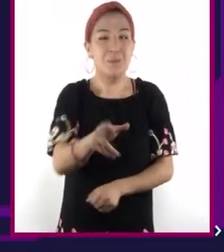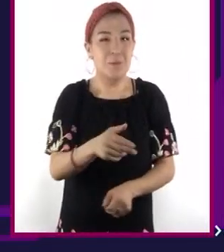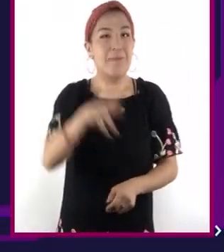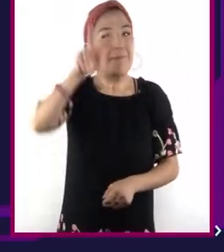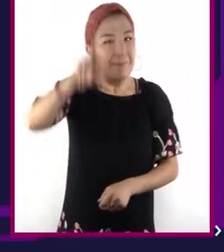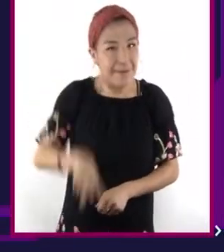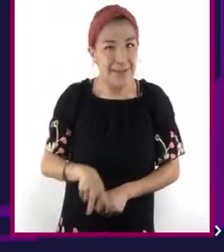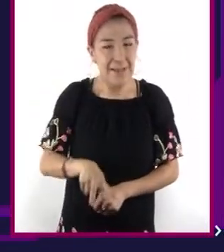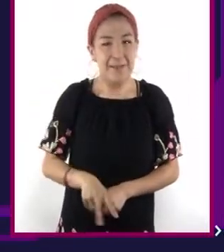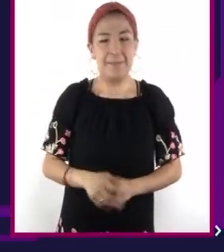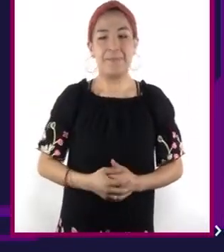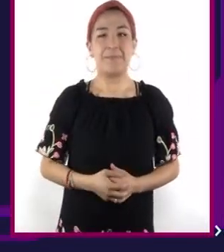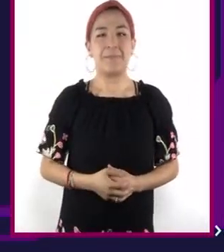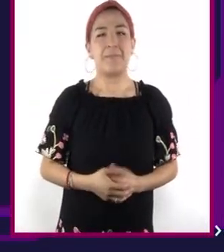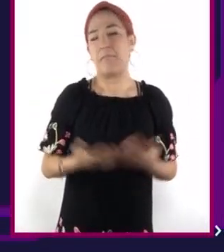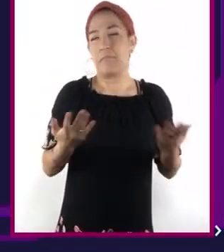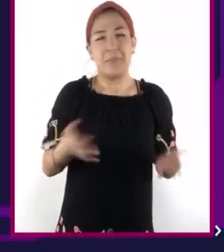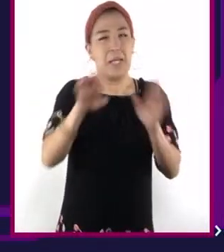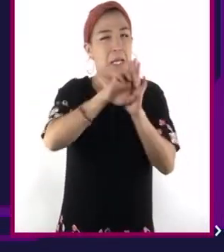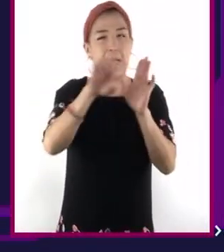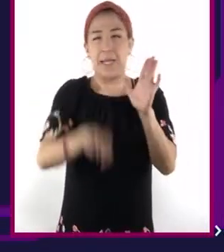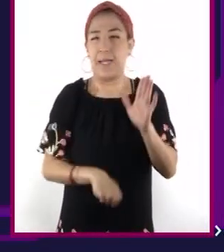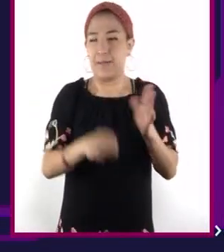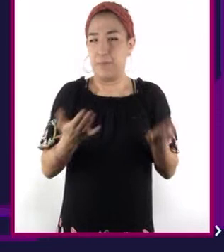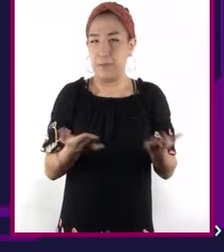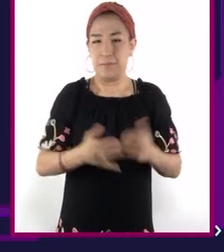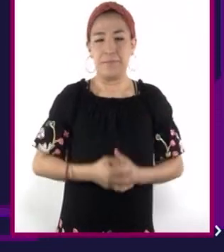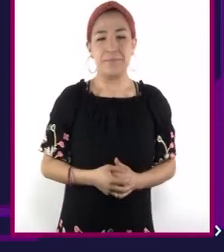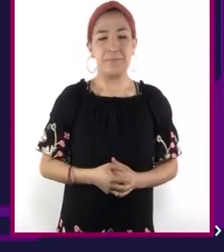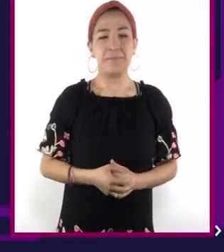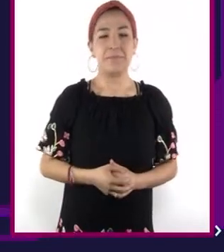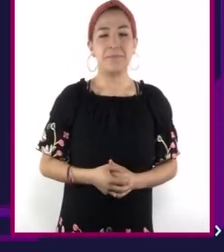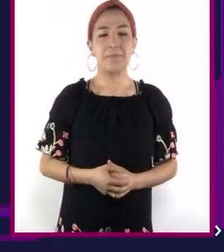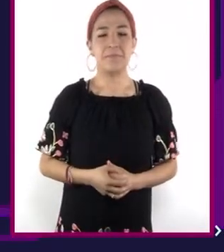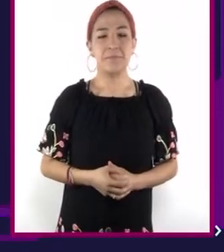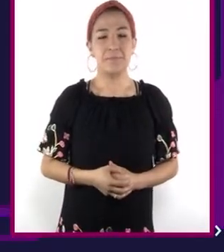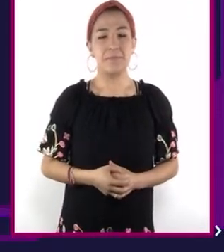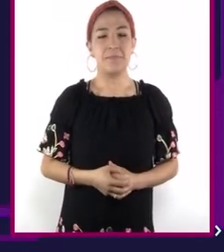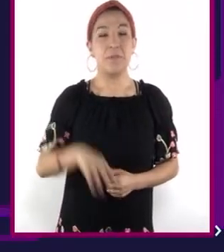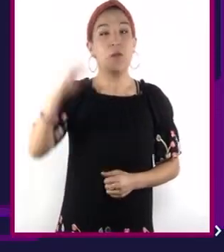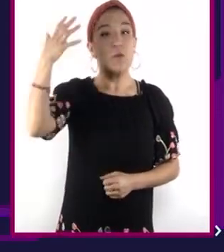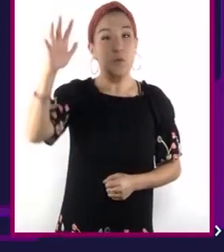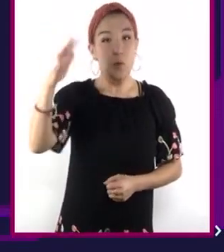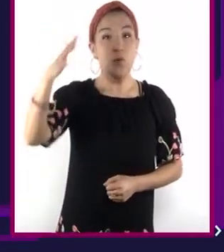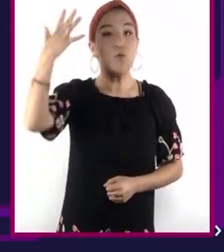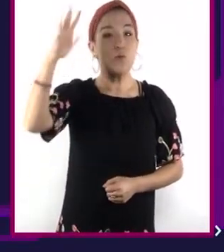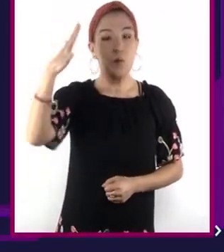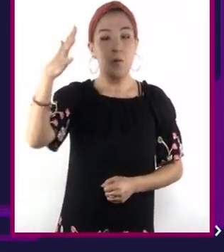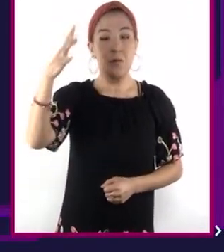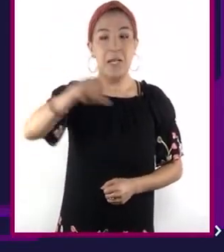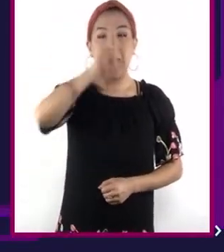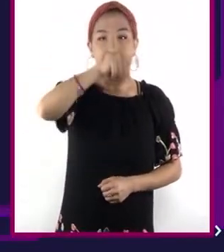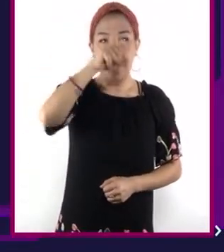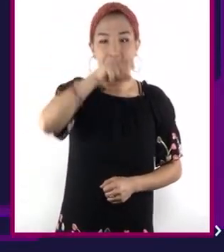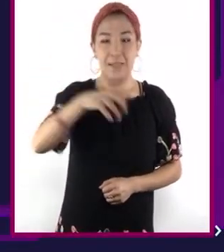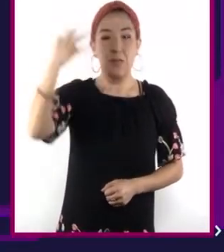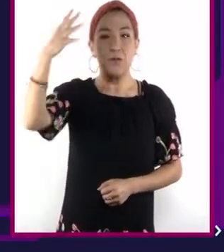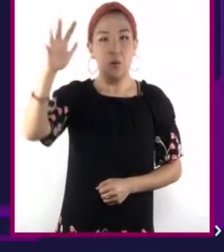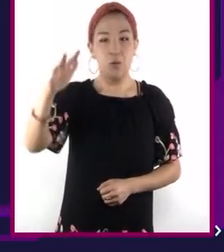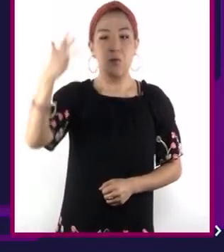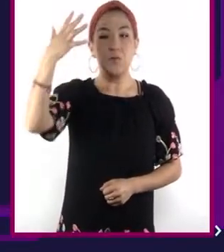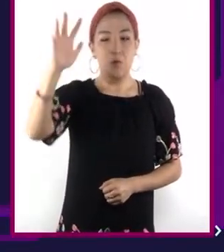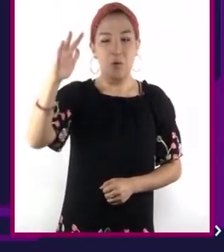Una secuencia real pudo ser la siguiente: sol, sol, águila, sol,